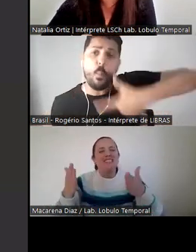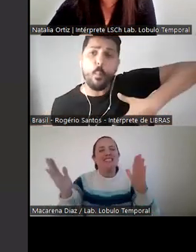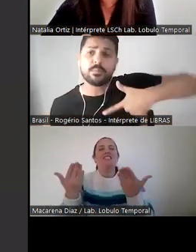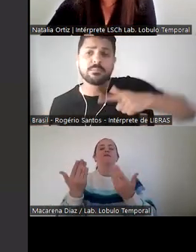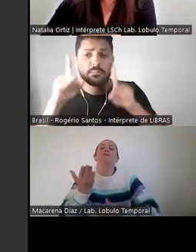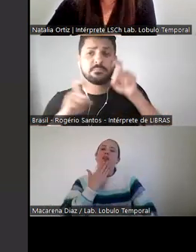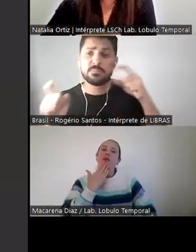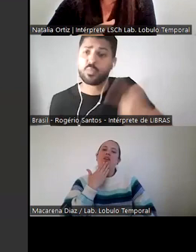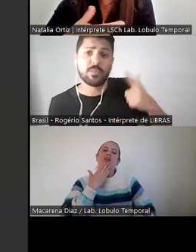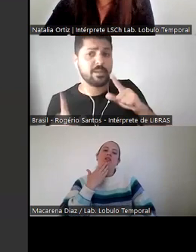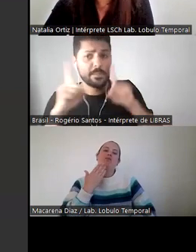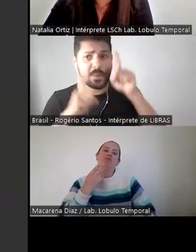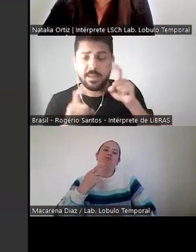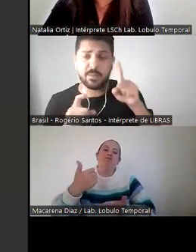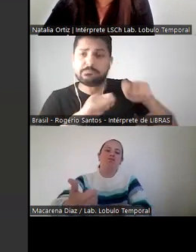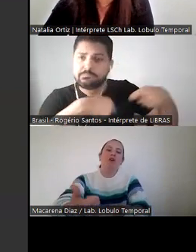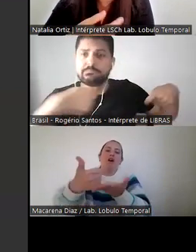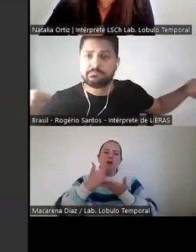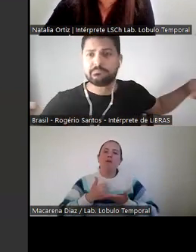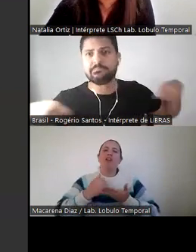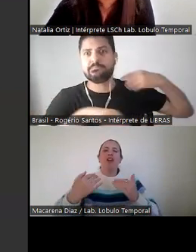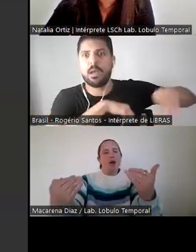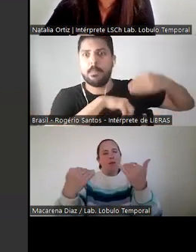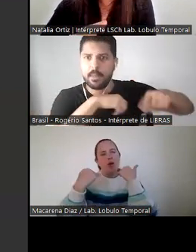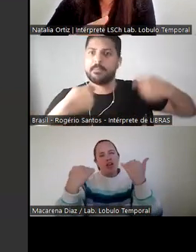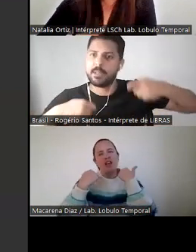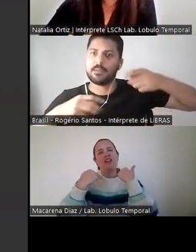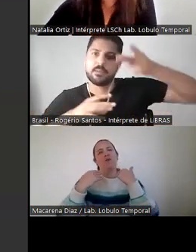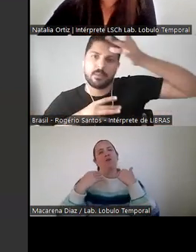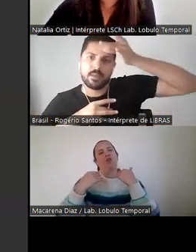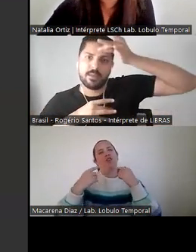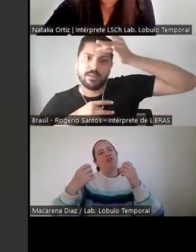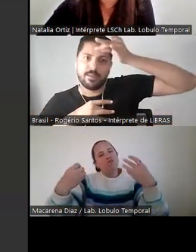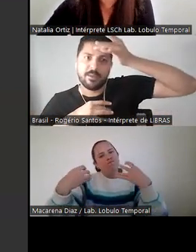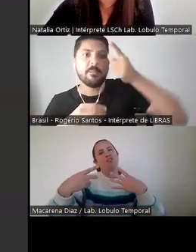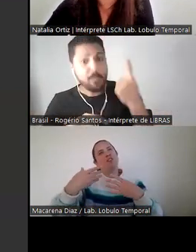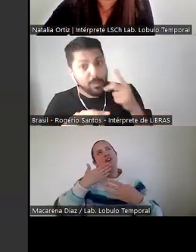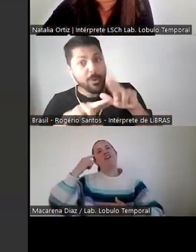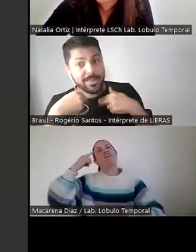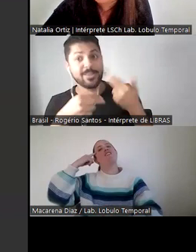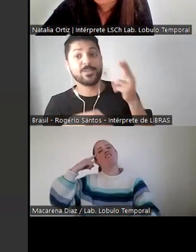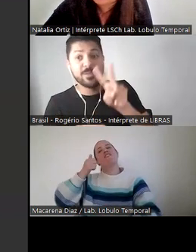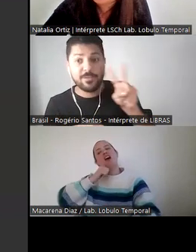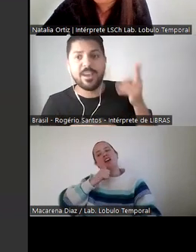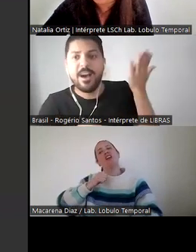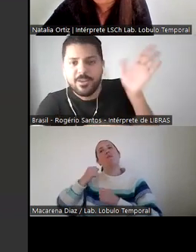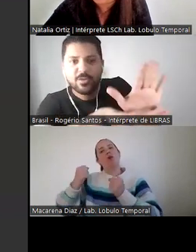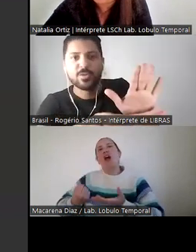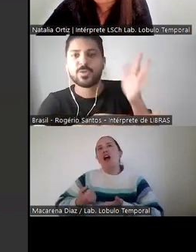completamente, por ejemplo, pero es necesario incorporarlo. Y el vernáculo visual ayuda bastante en poder desarrollar esas